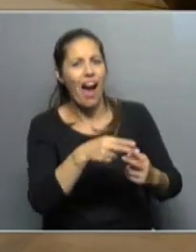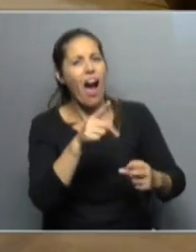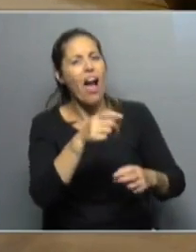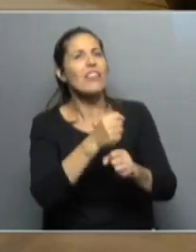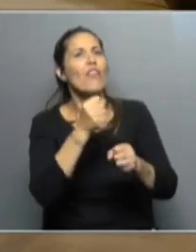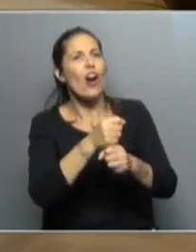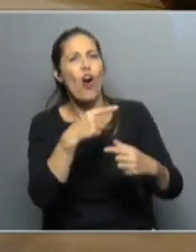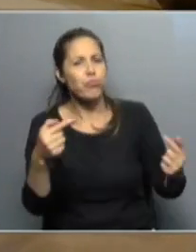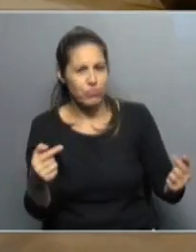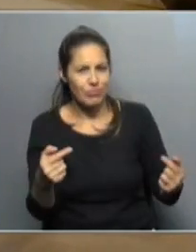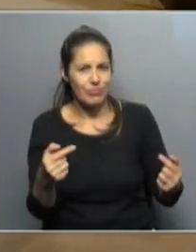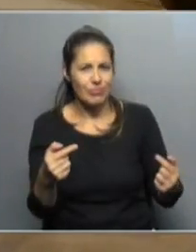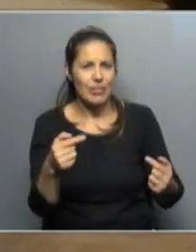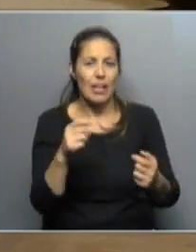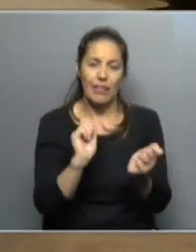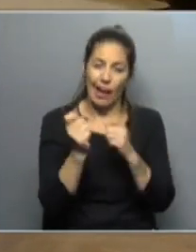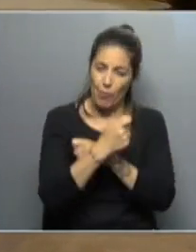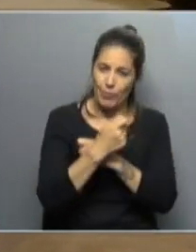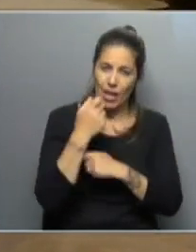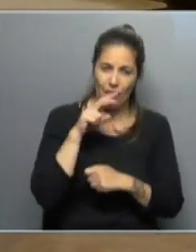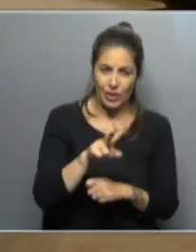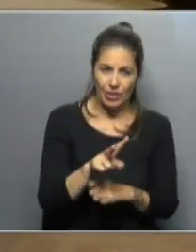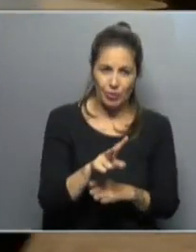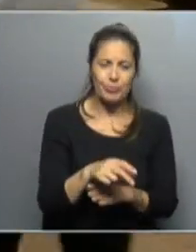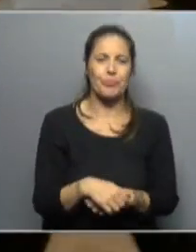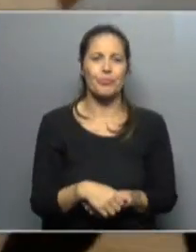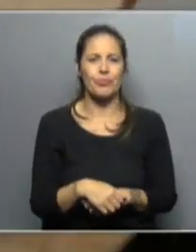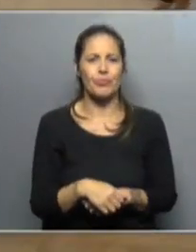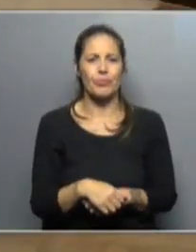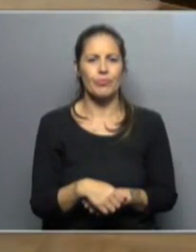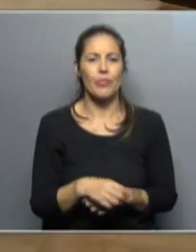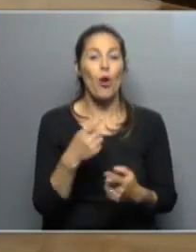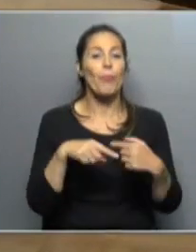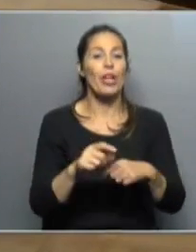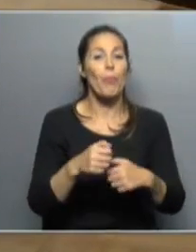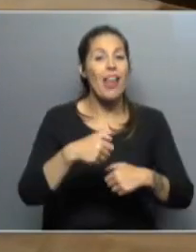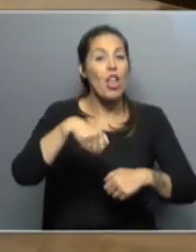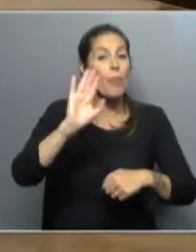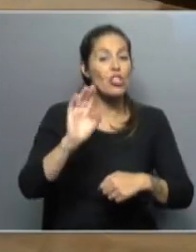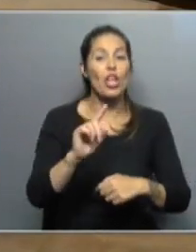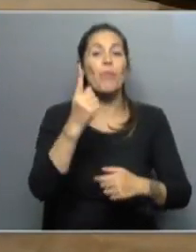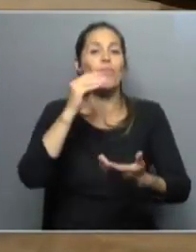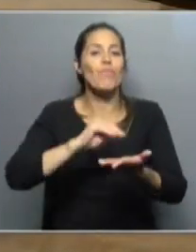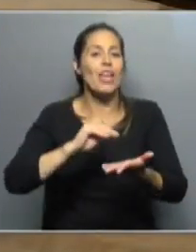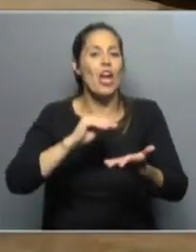trabajó, ¿no? Te cambia la perspectiva, así. Pero para la gran mayoría fue la primera vez que se pudieron contactar